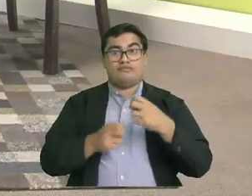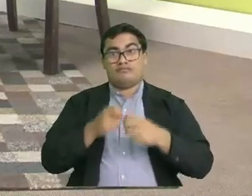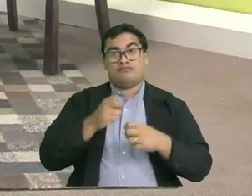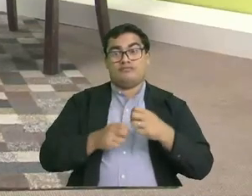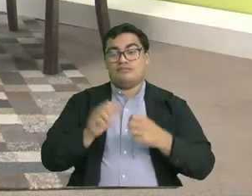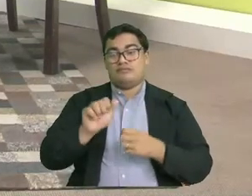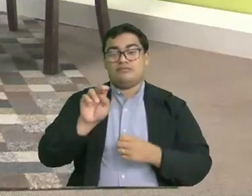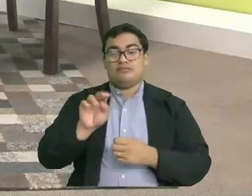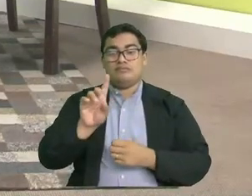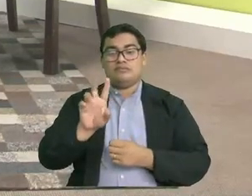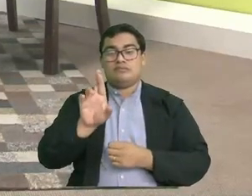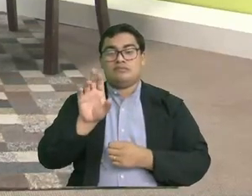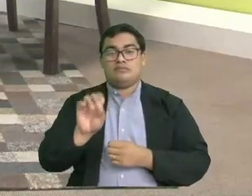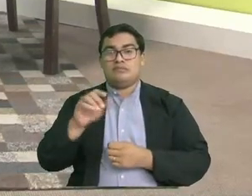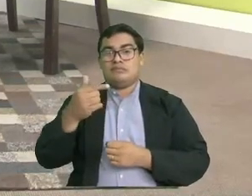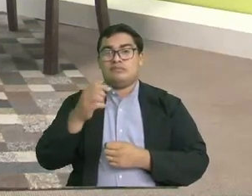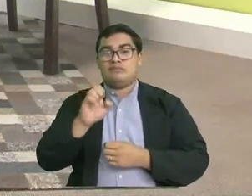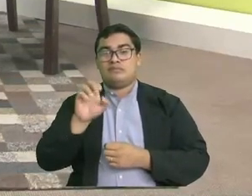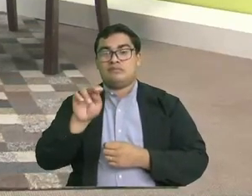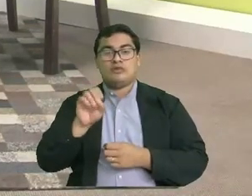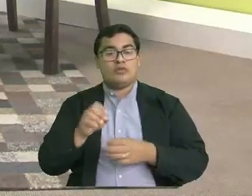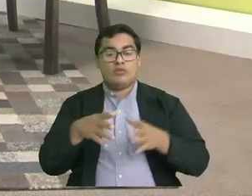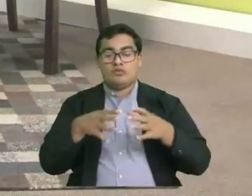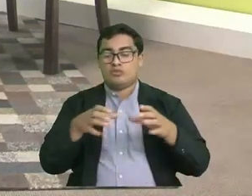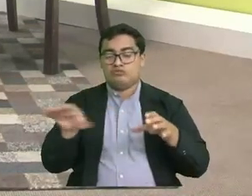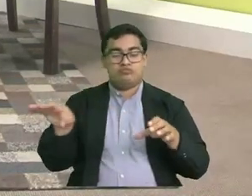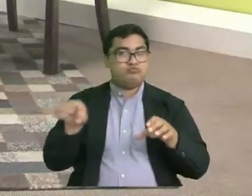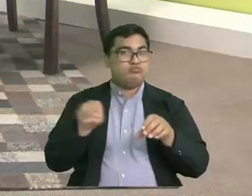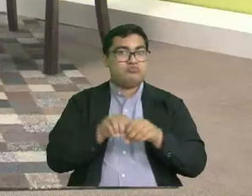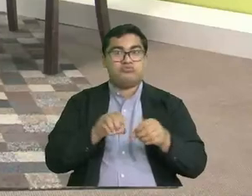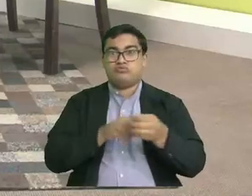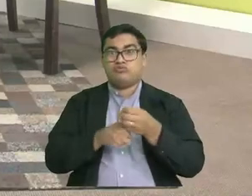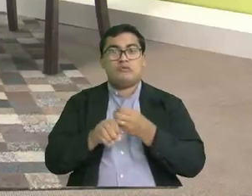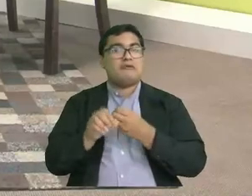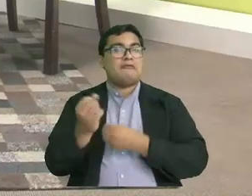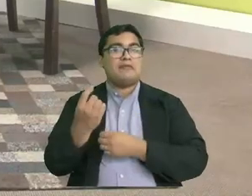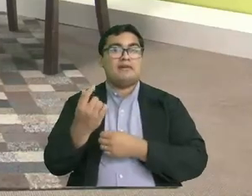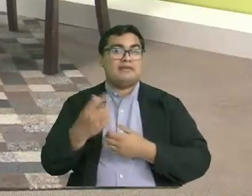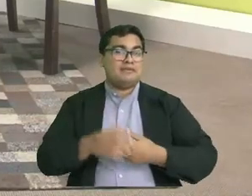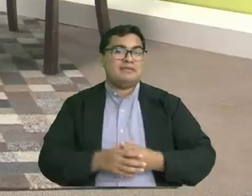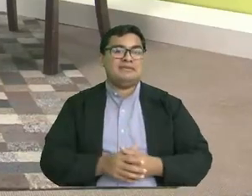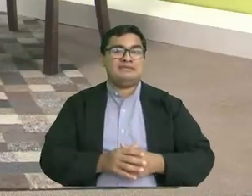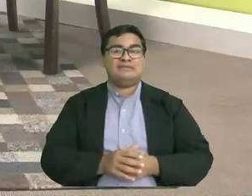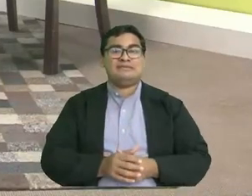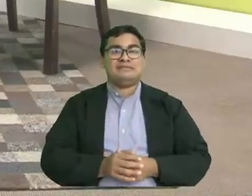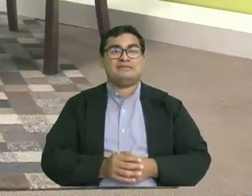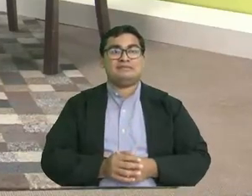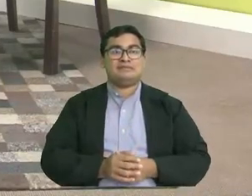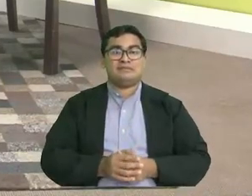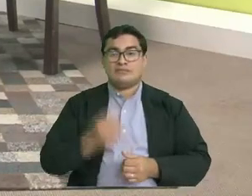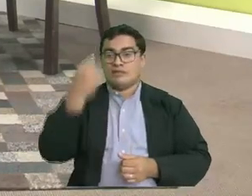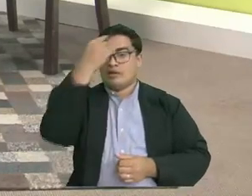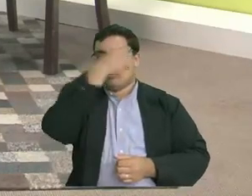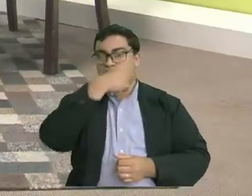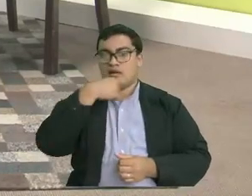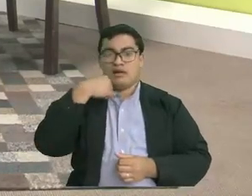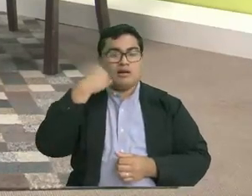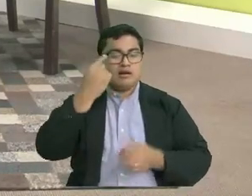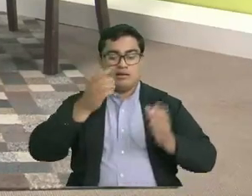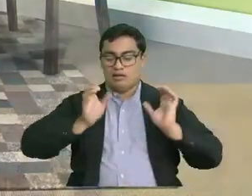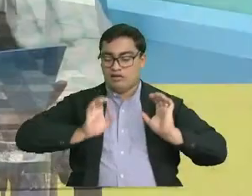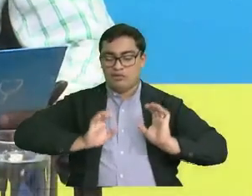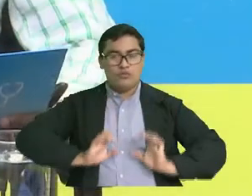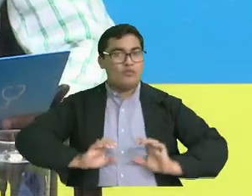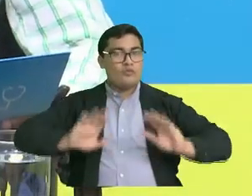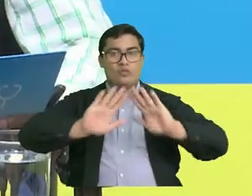la célula, la hormona masculina. Tiene rasgos, su cara es femenina.